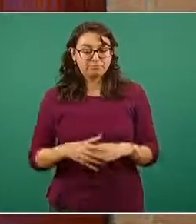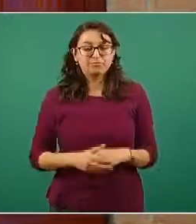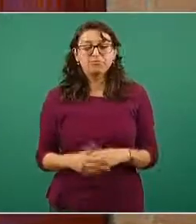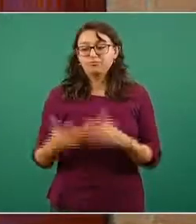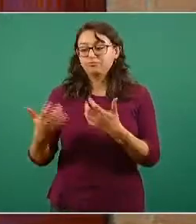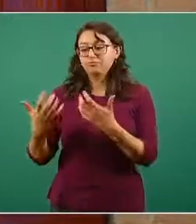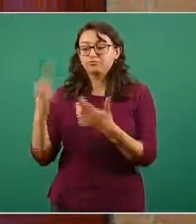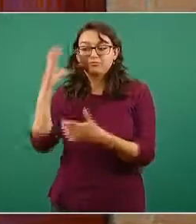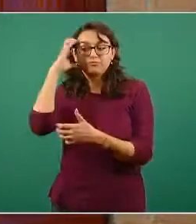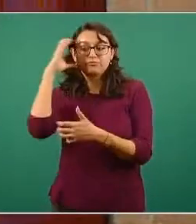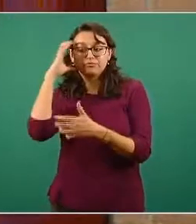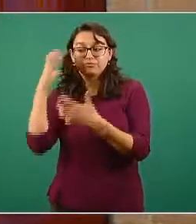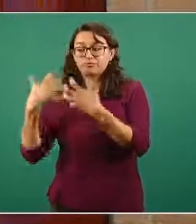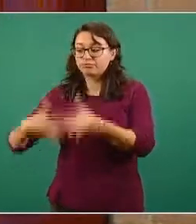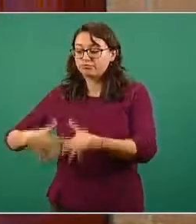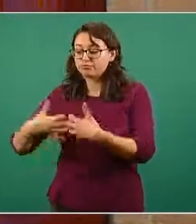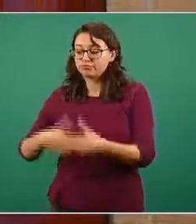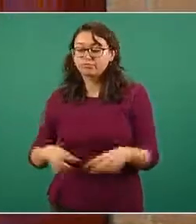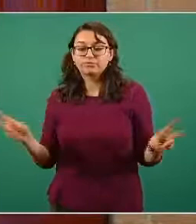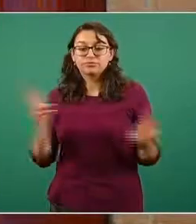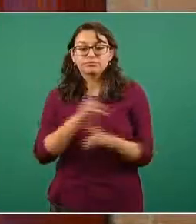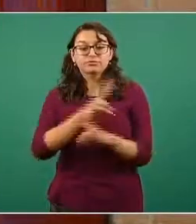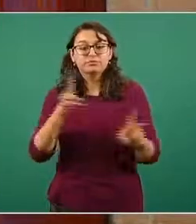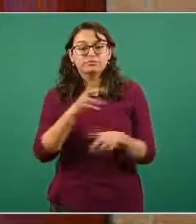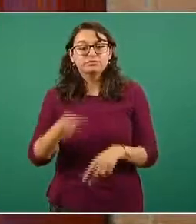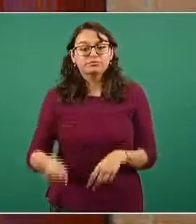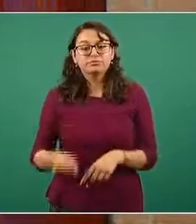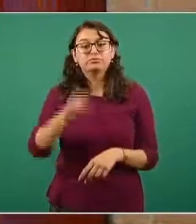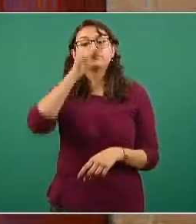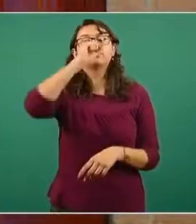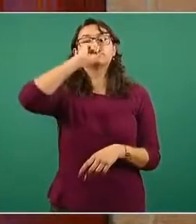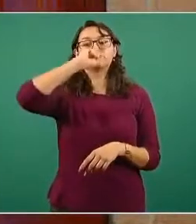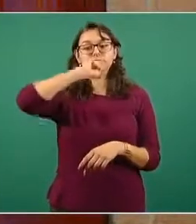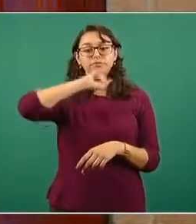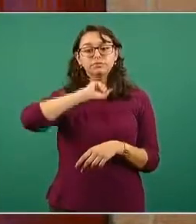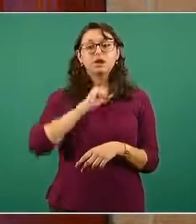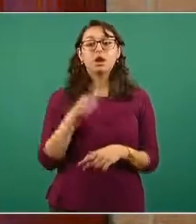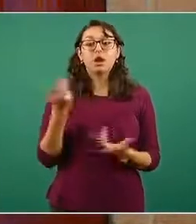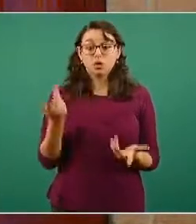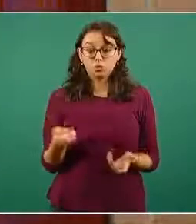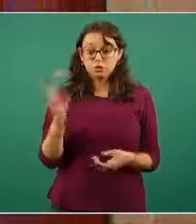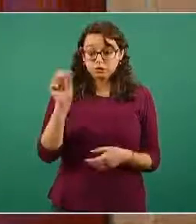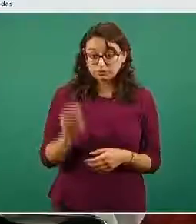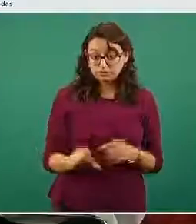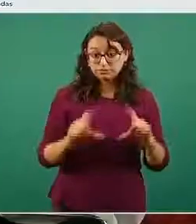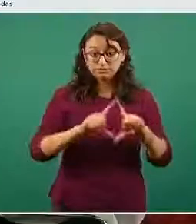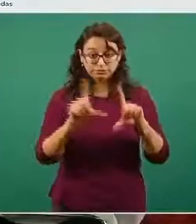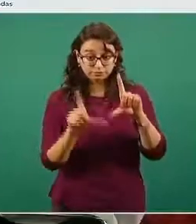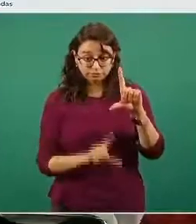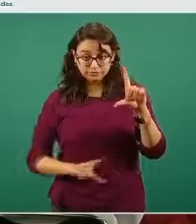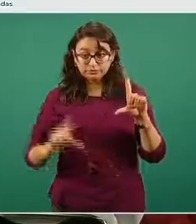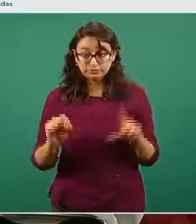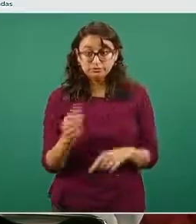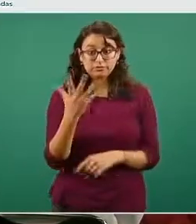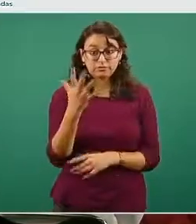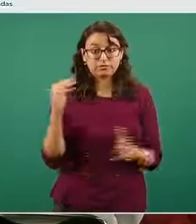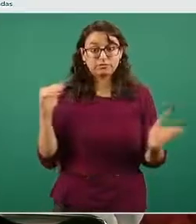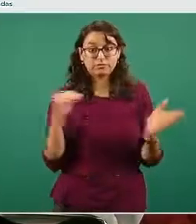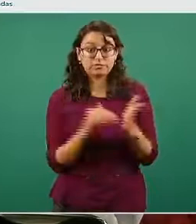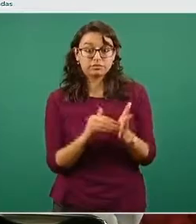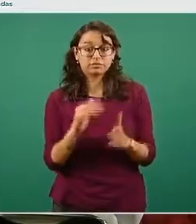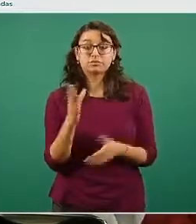la ocupación a nivel nacional, lo cual entonces nos deja todavía para el día de hoy a nivel nacional